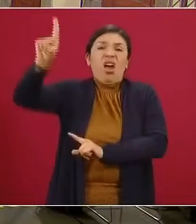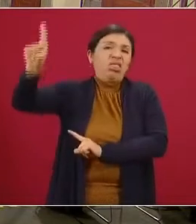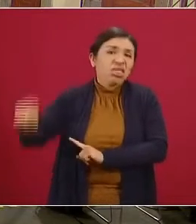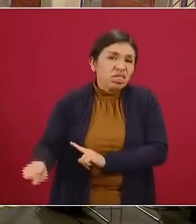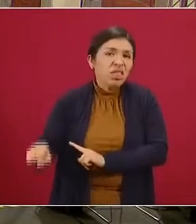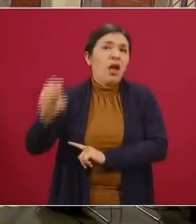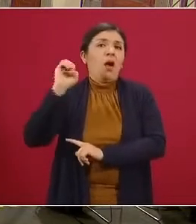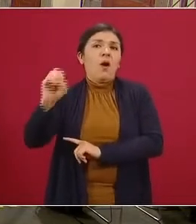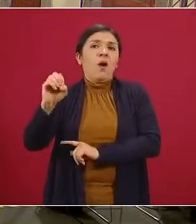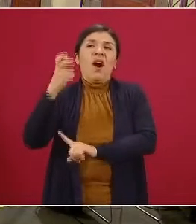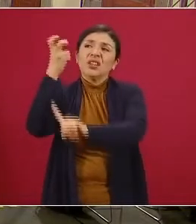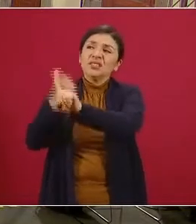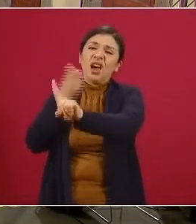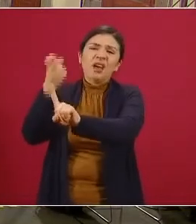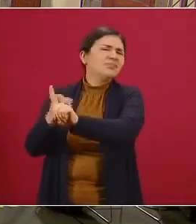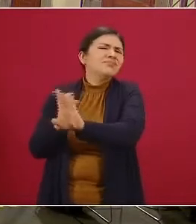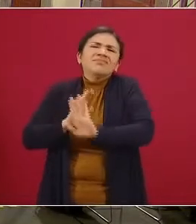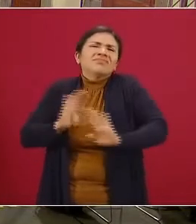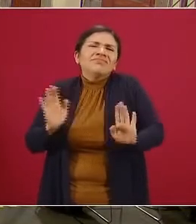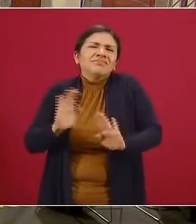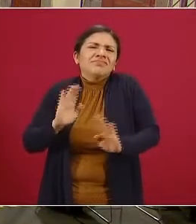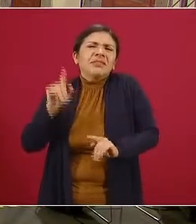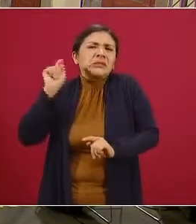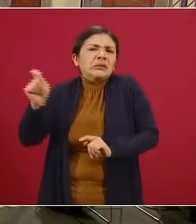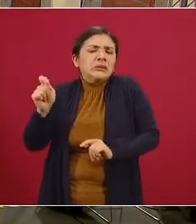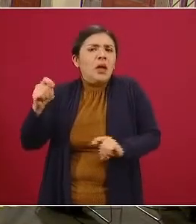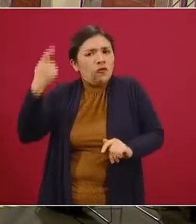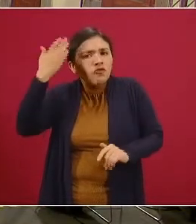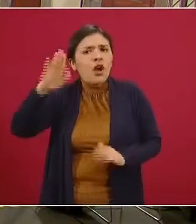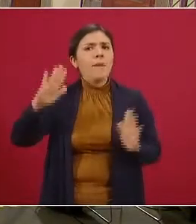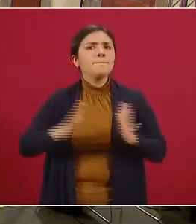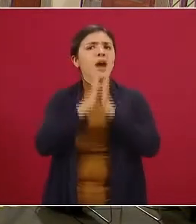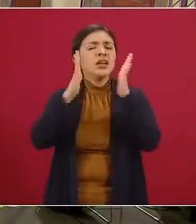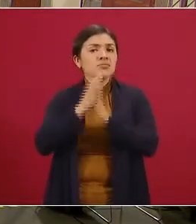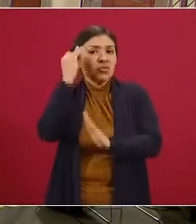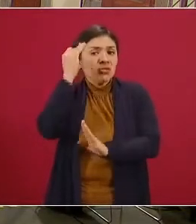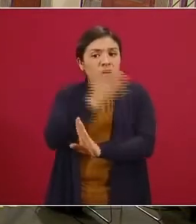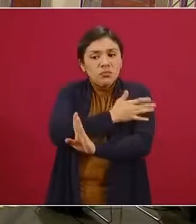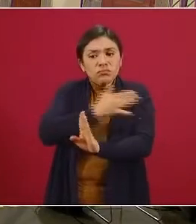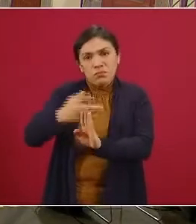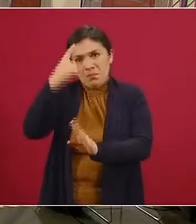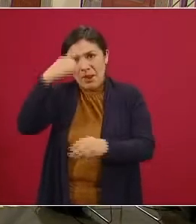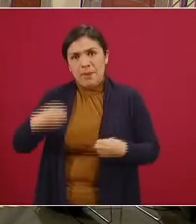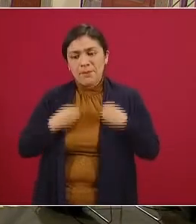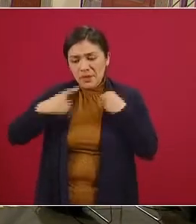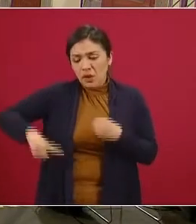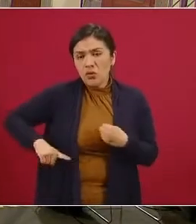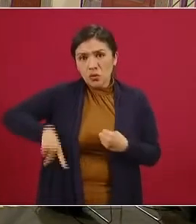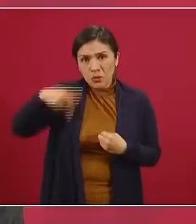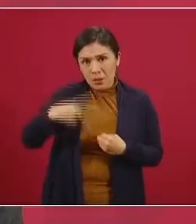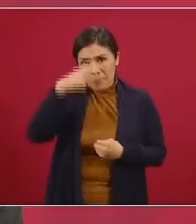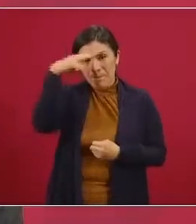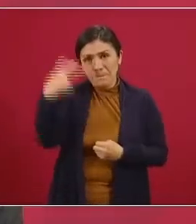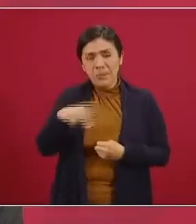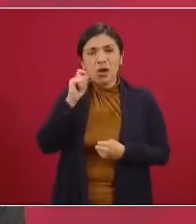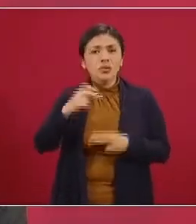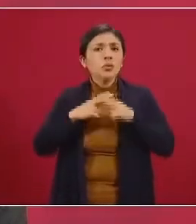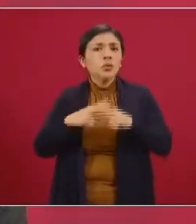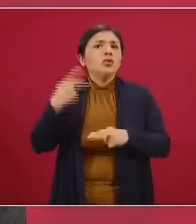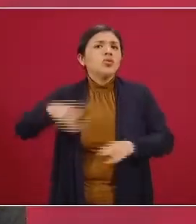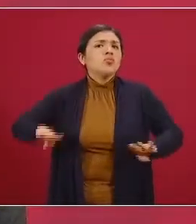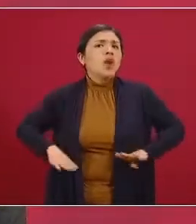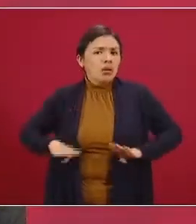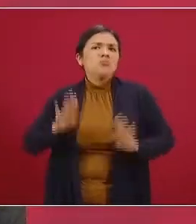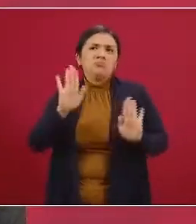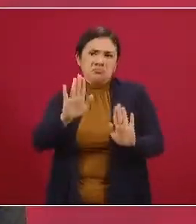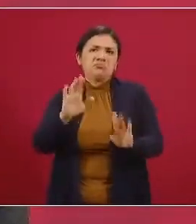al maestro Soberón ni a nadie que haya sido partícipe de un periodo de la vida pública de México que tiene características